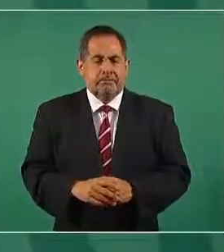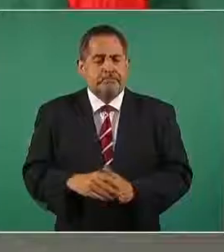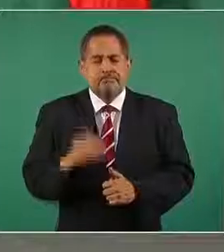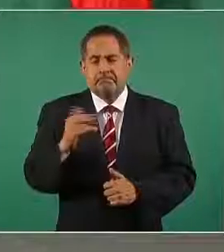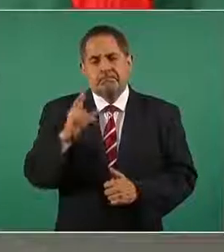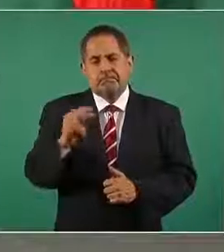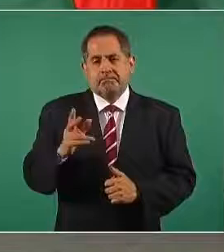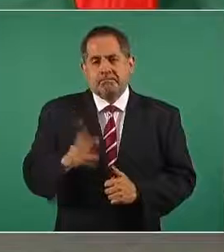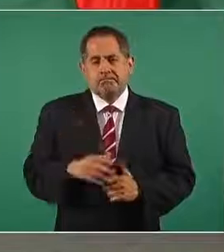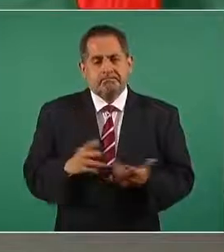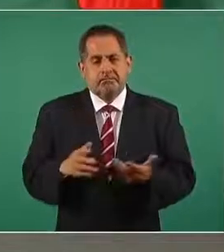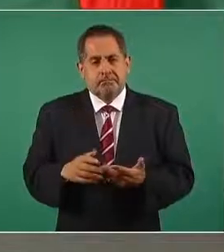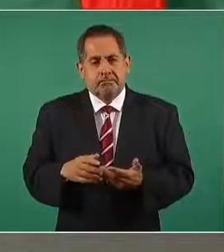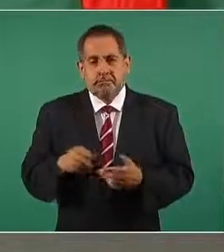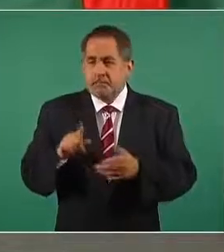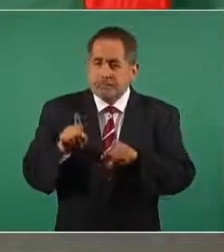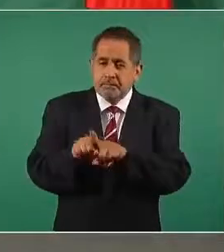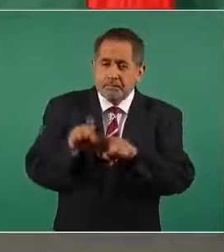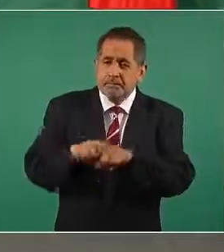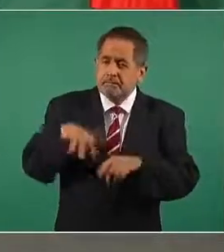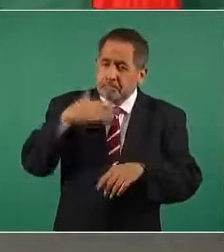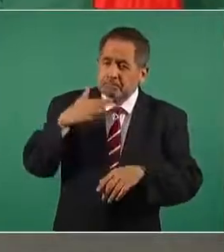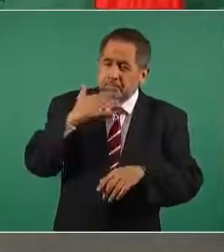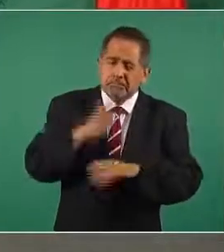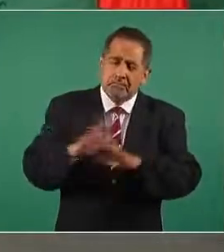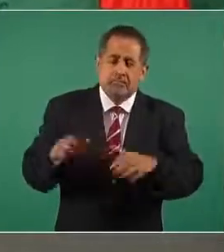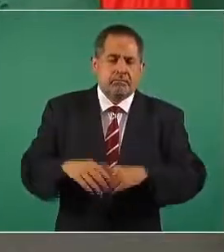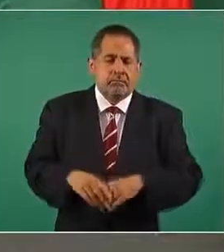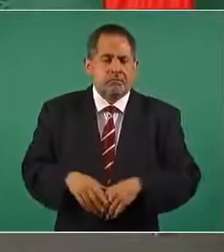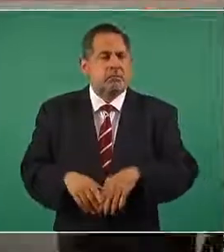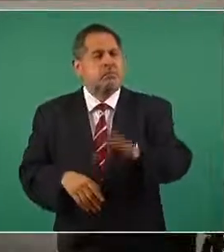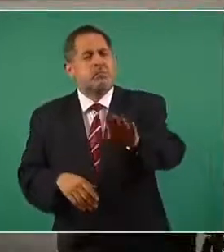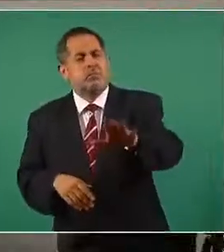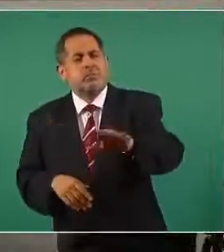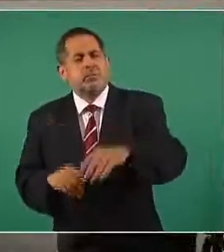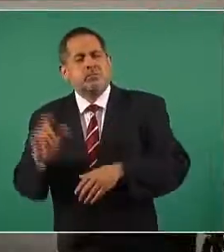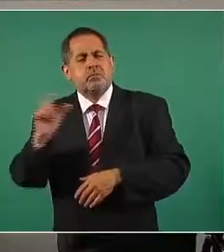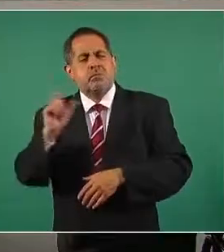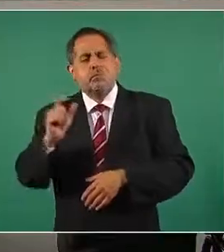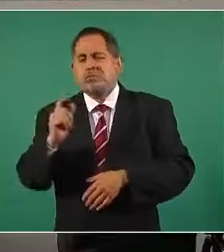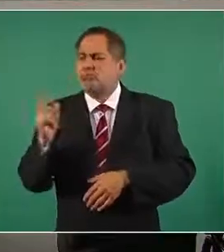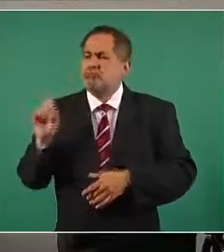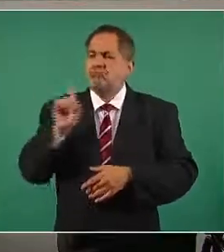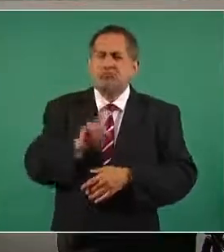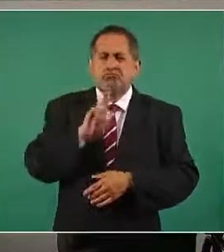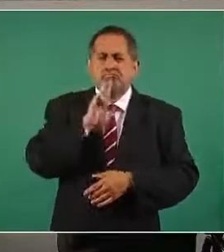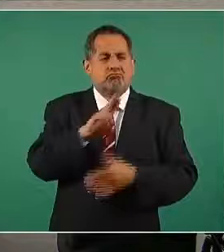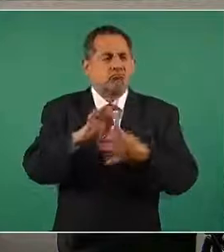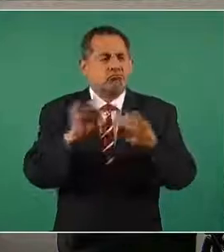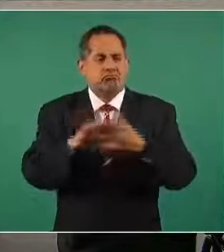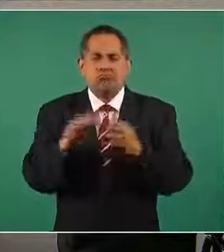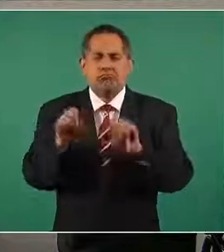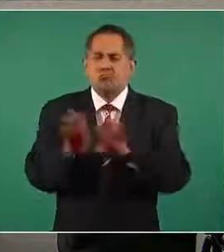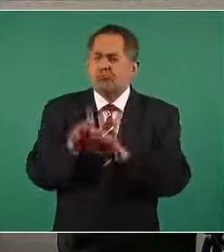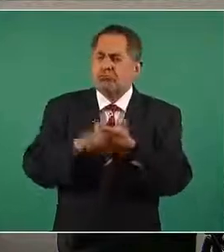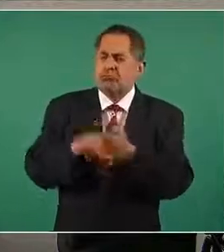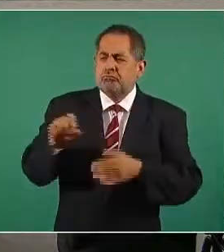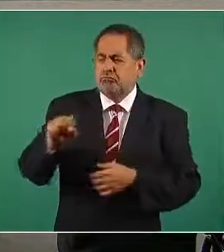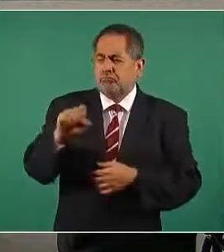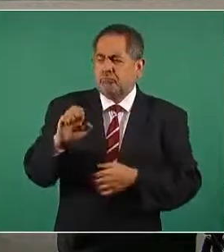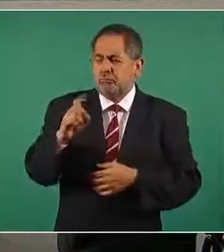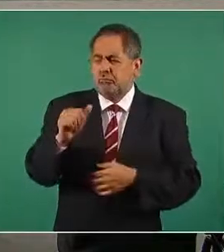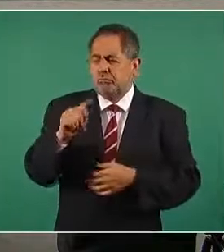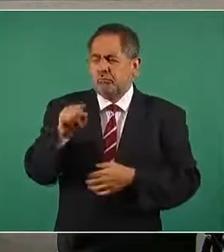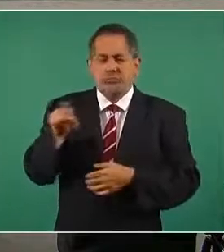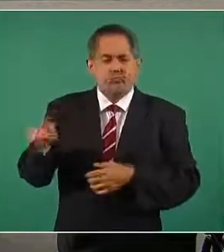Ya no se permite la corrupción. ¿Cuándo nos podría presentar un reporte de cómo se ha limpiado justamente en Sedatu, que tiene mucho que ver con